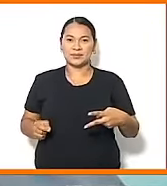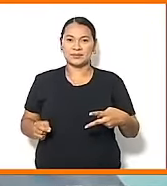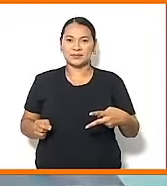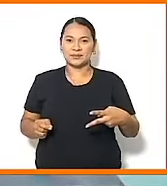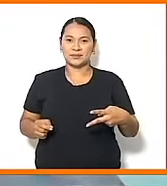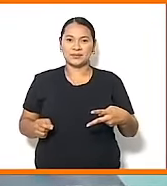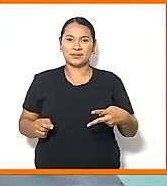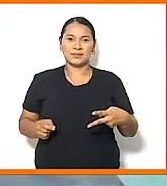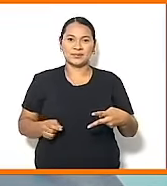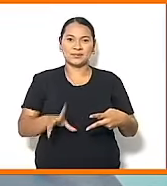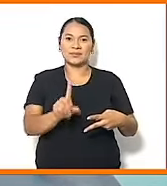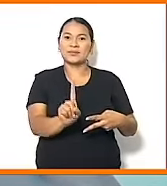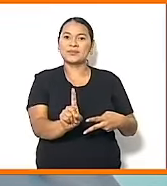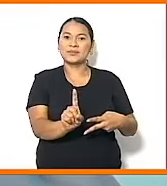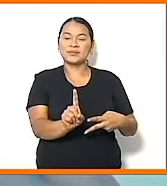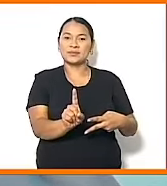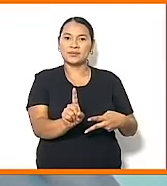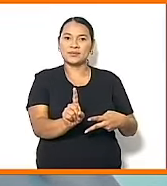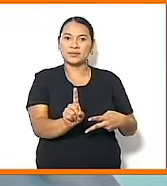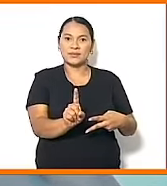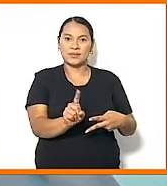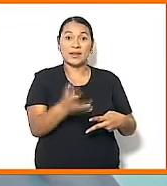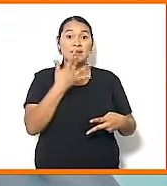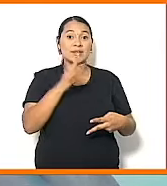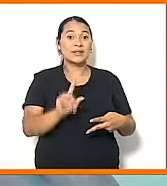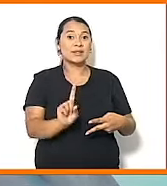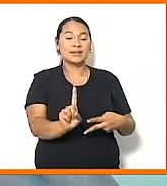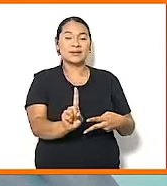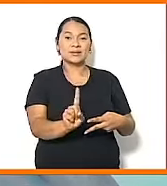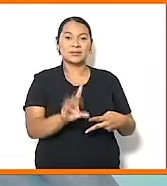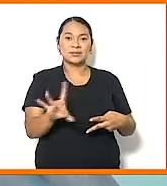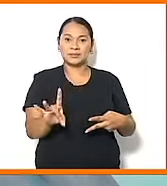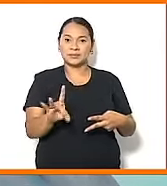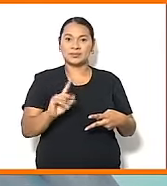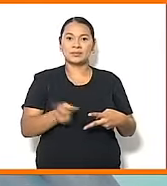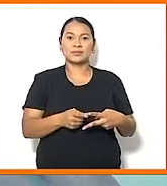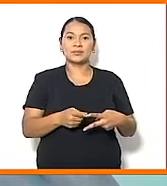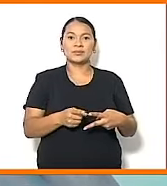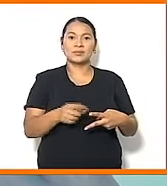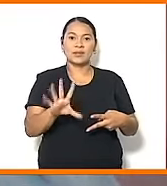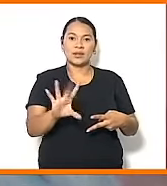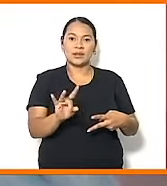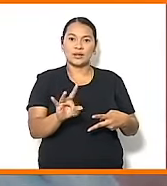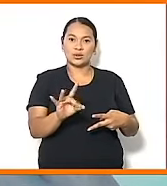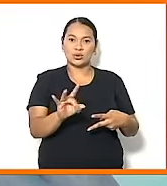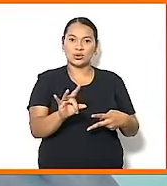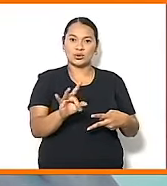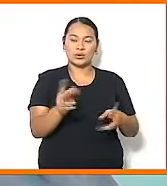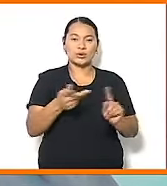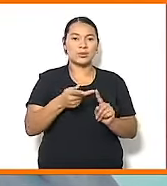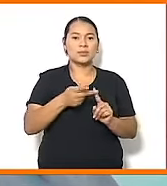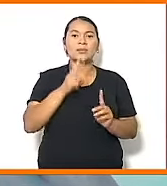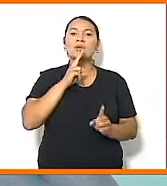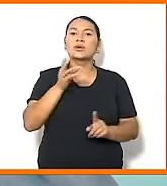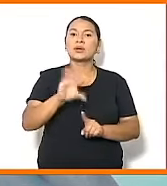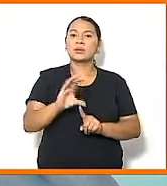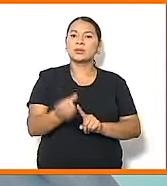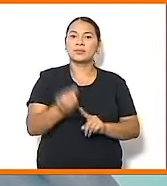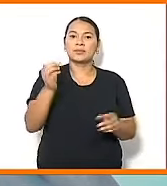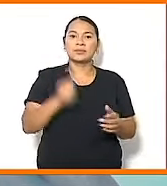es... el 1, segundo dígito, suerte, porque este es el 8, primer número ganador, 18, con su